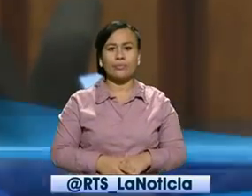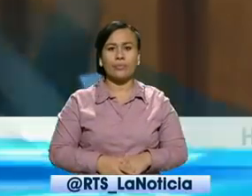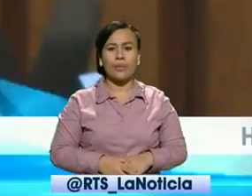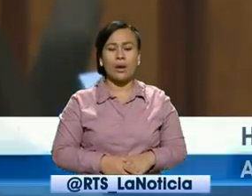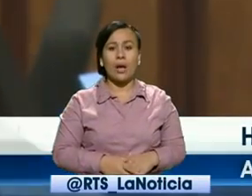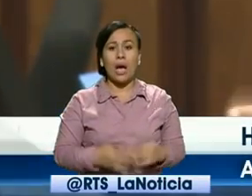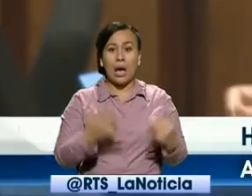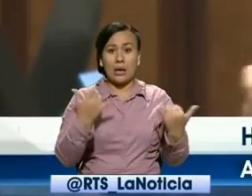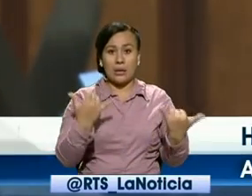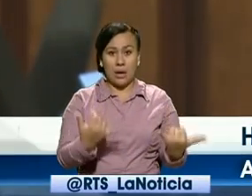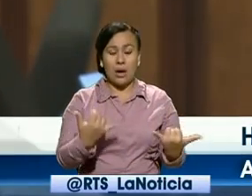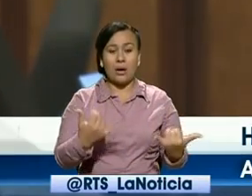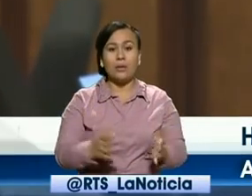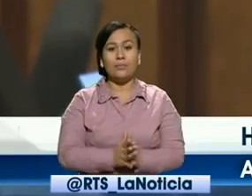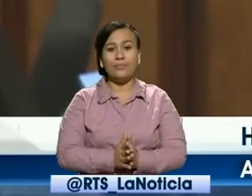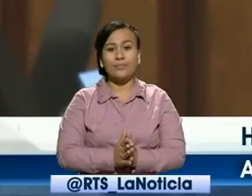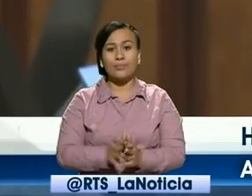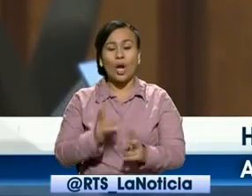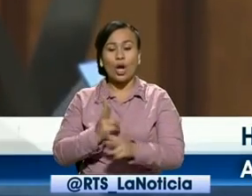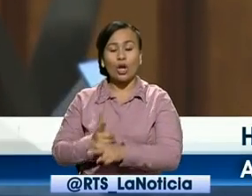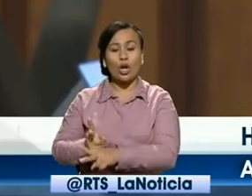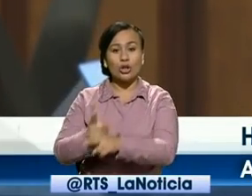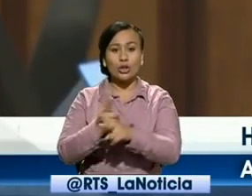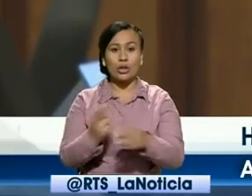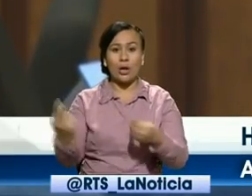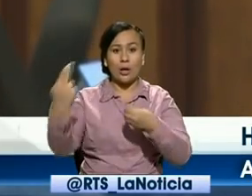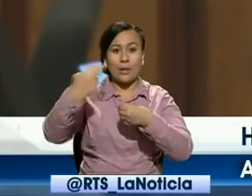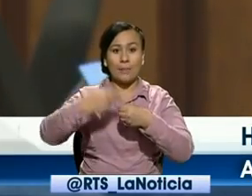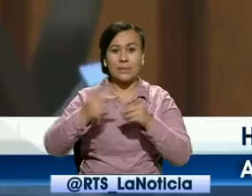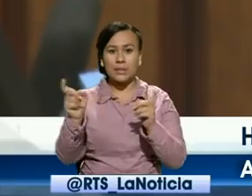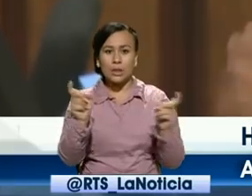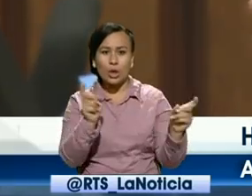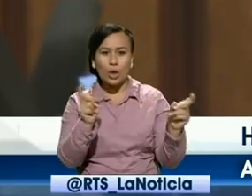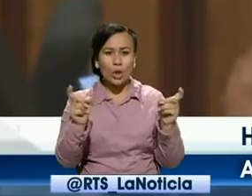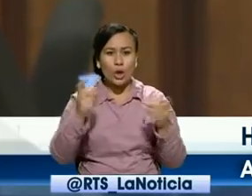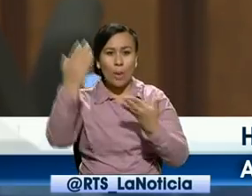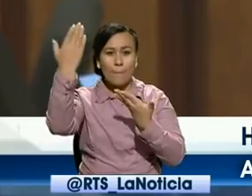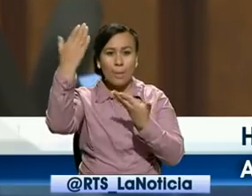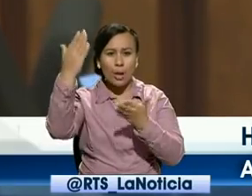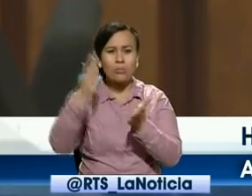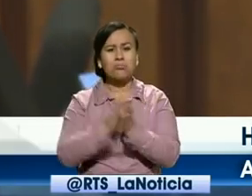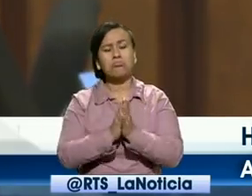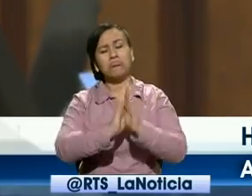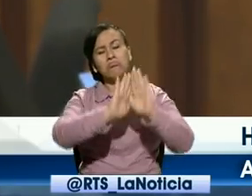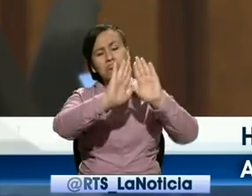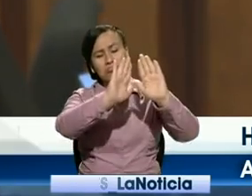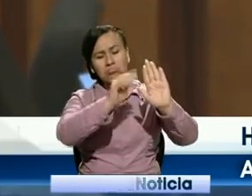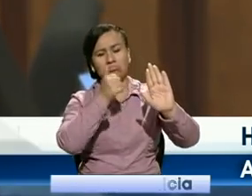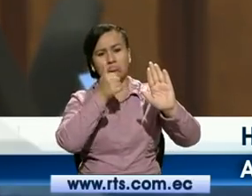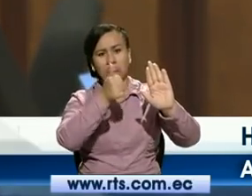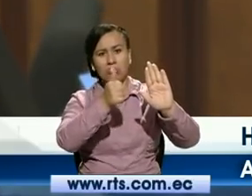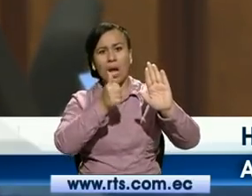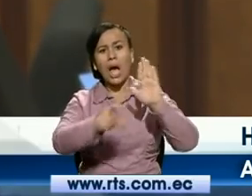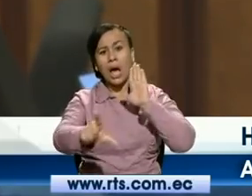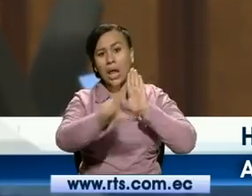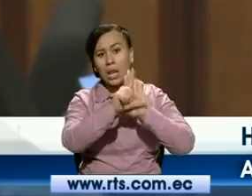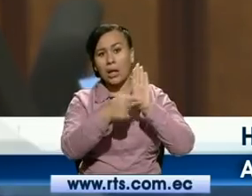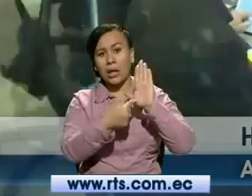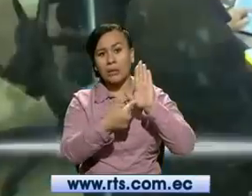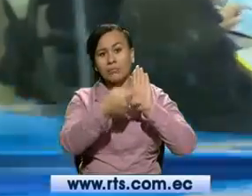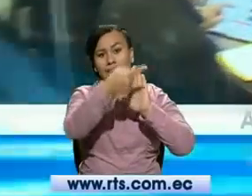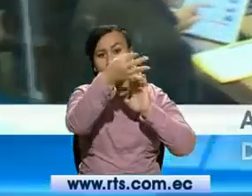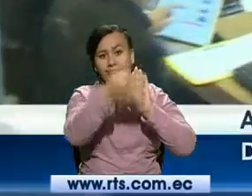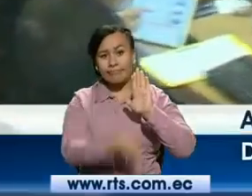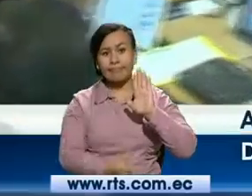Consejo, susceptibles, como no puede ser de otra manera, de control político, están enmarcadas y guardan legalidad y